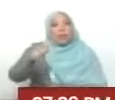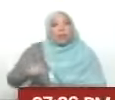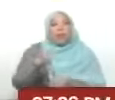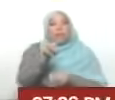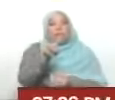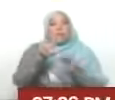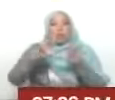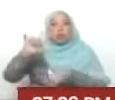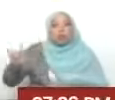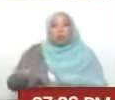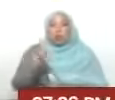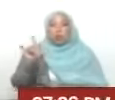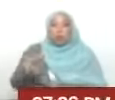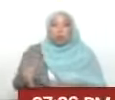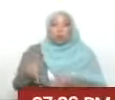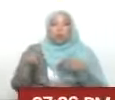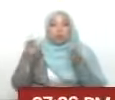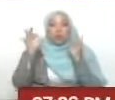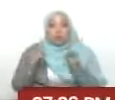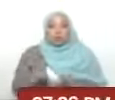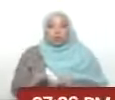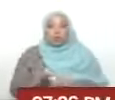pueblo.